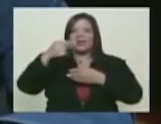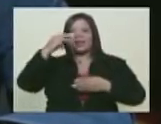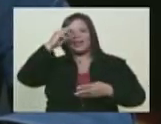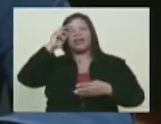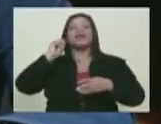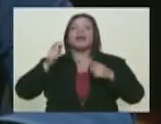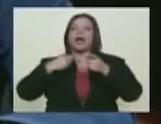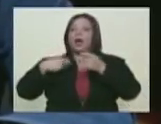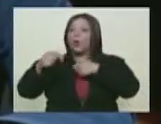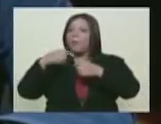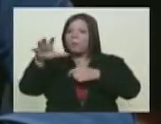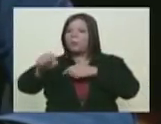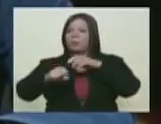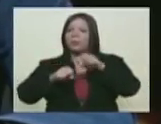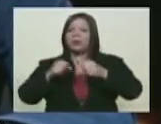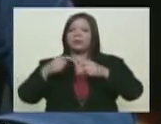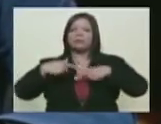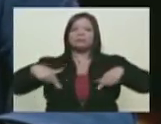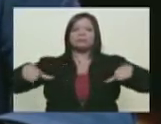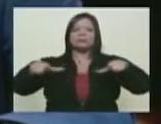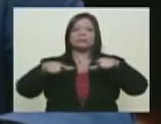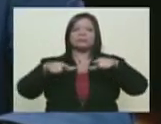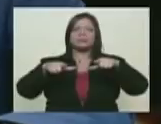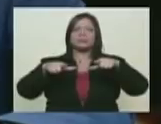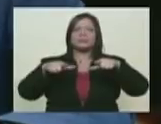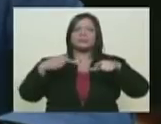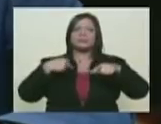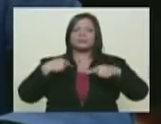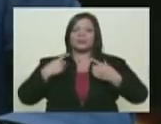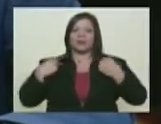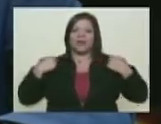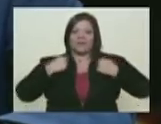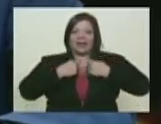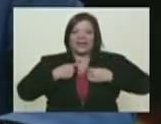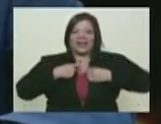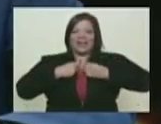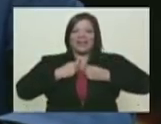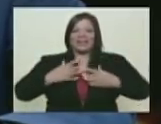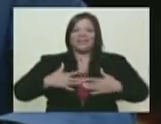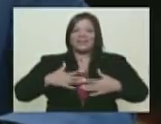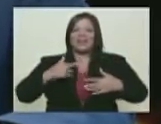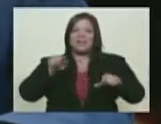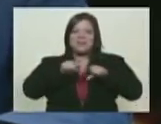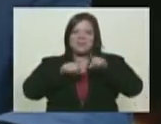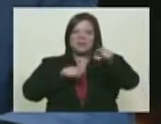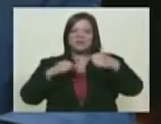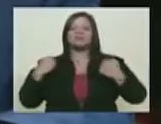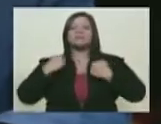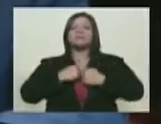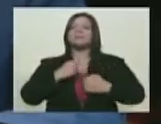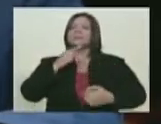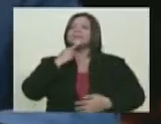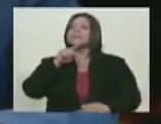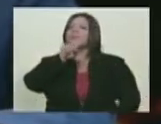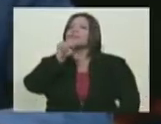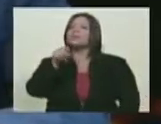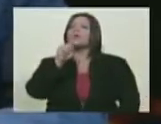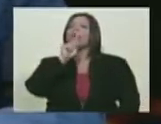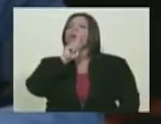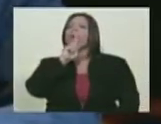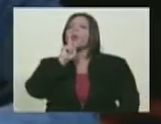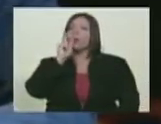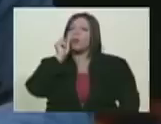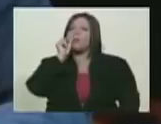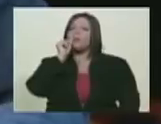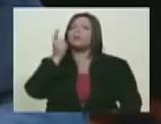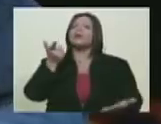tienda de lo que nosotros llamamos franelas, que es eso que tú tienes puesto. Y le digo al muchacho que atiende, le